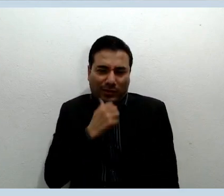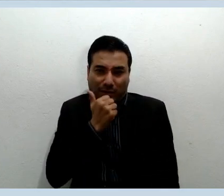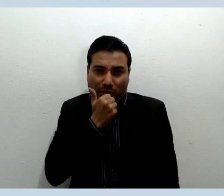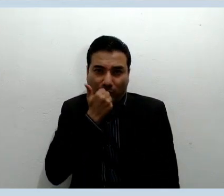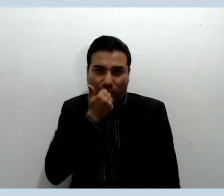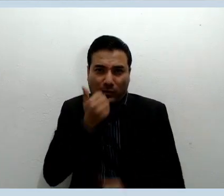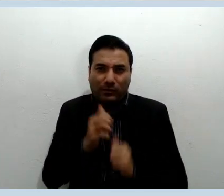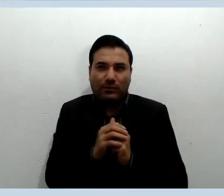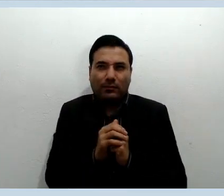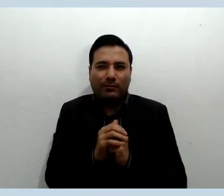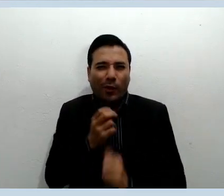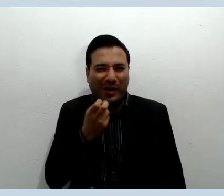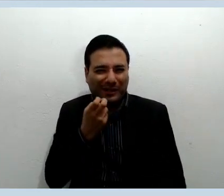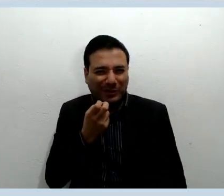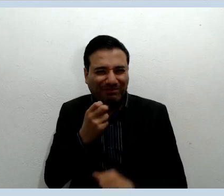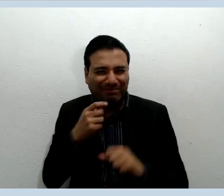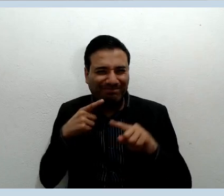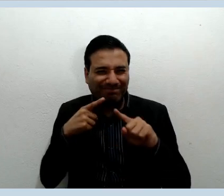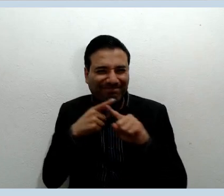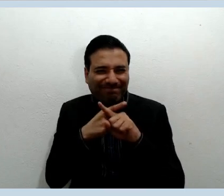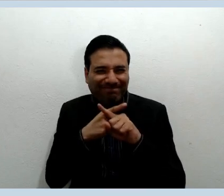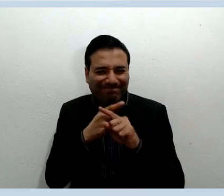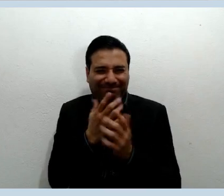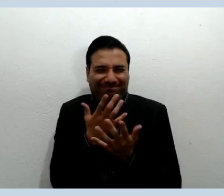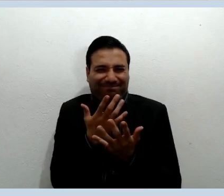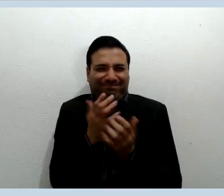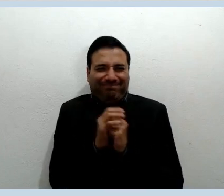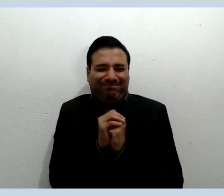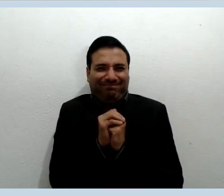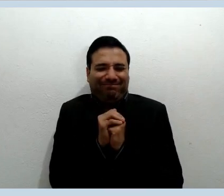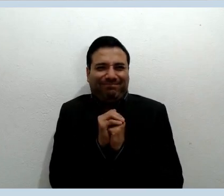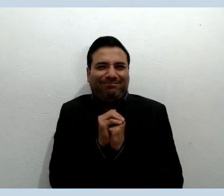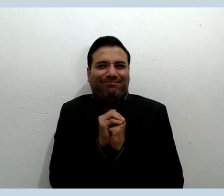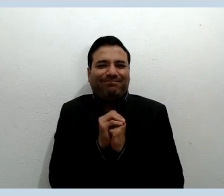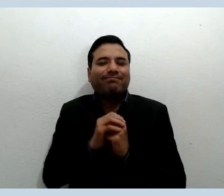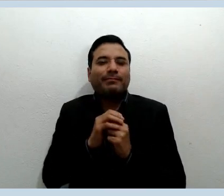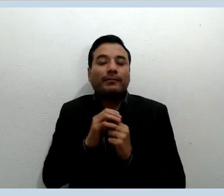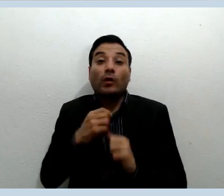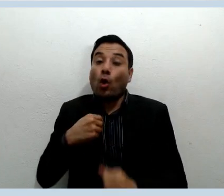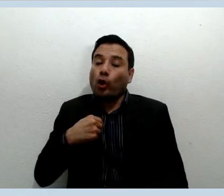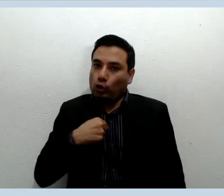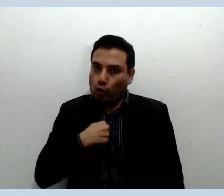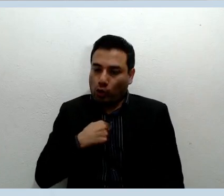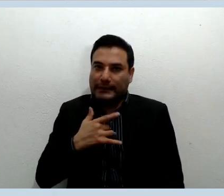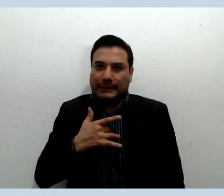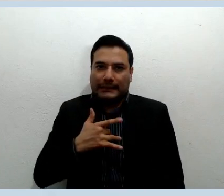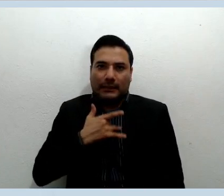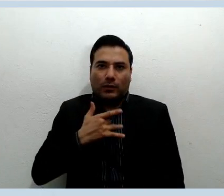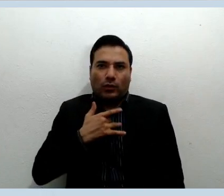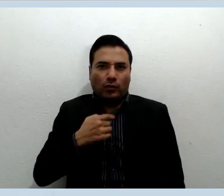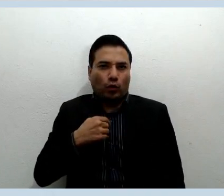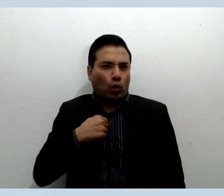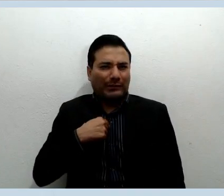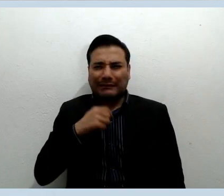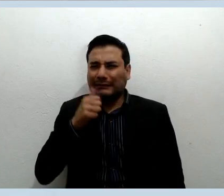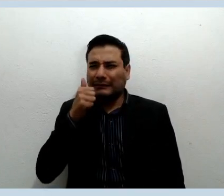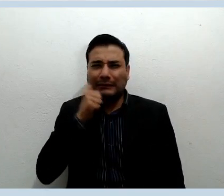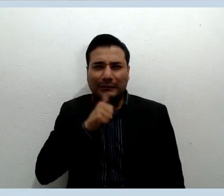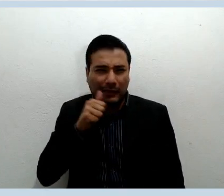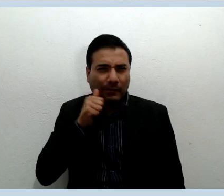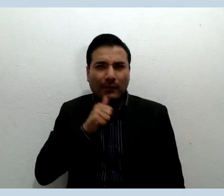incongruencia porque justo por eso porque Quiénes Bueno yo me considero una persona que se pregunta muchísimo no